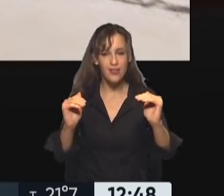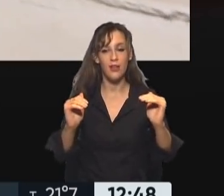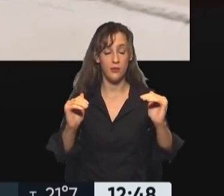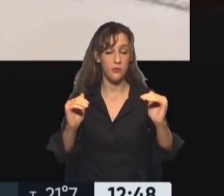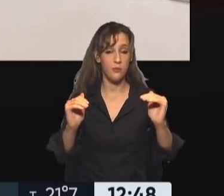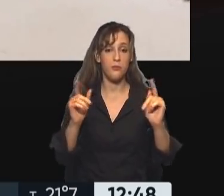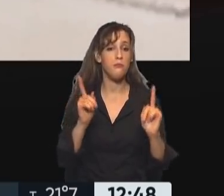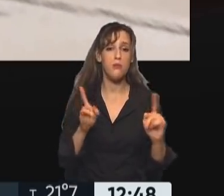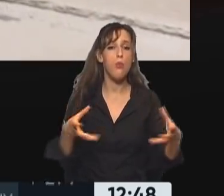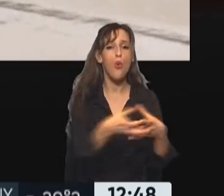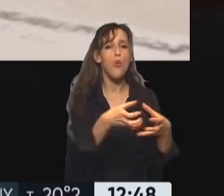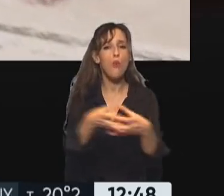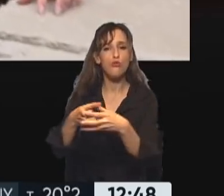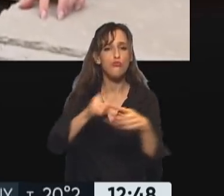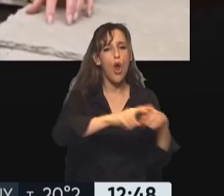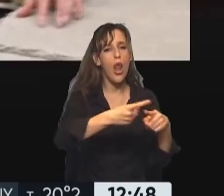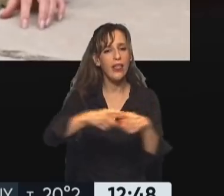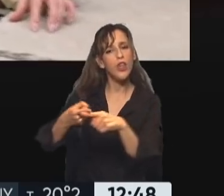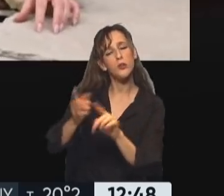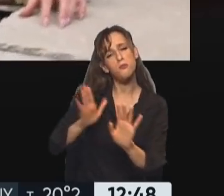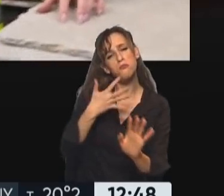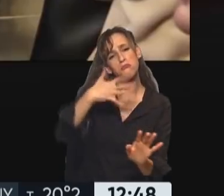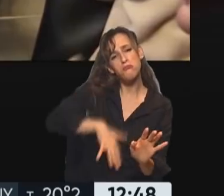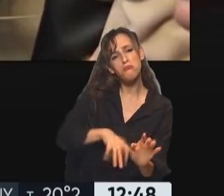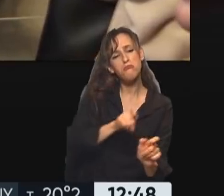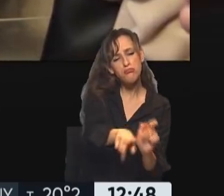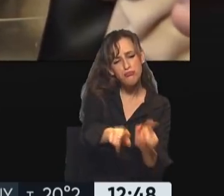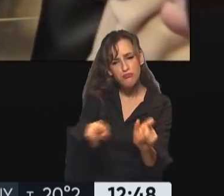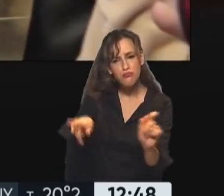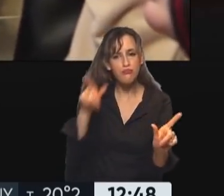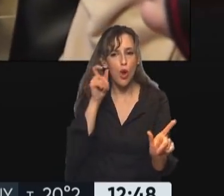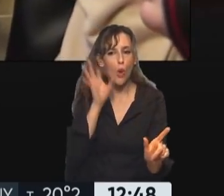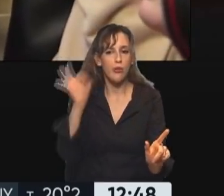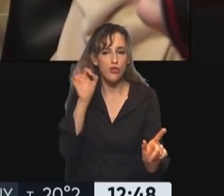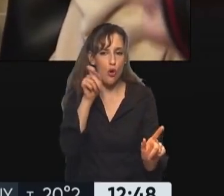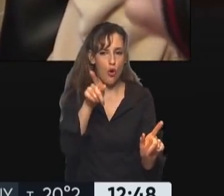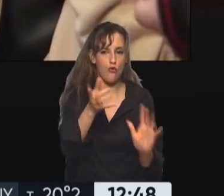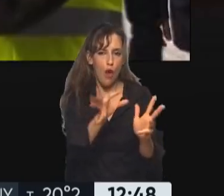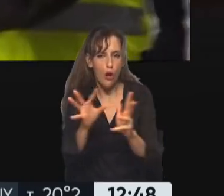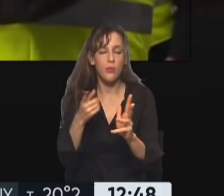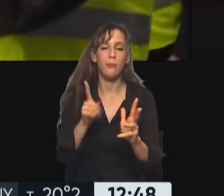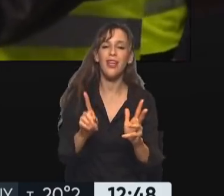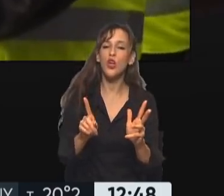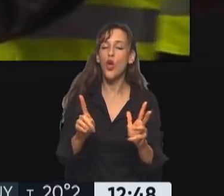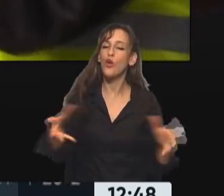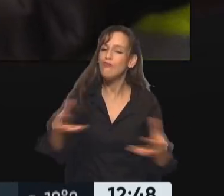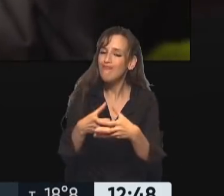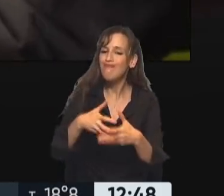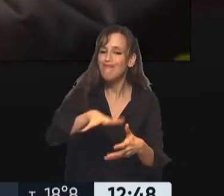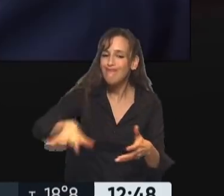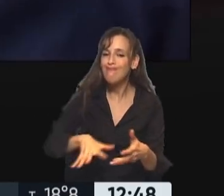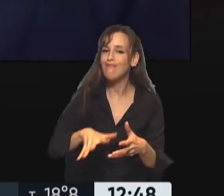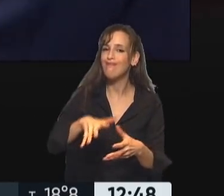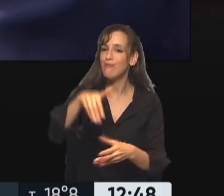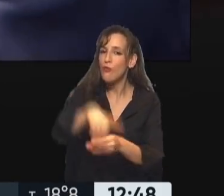los partidos políticos más o menos uno va entendiendo cuáles son sus posicionamientos, pero la lectura del electorado de Mélenchon, ¿no? En esta lógica de, bueno,